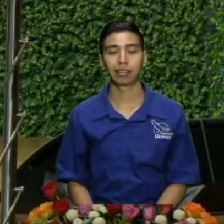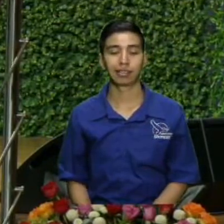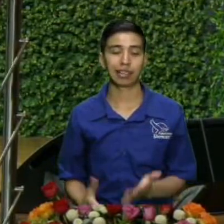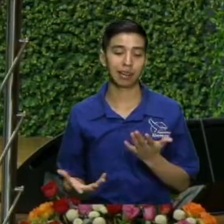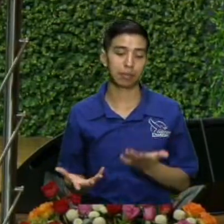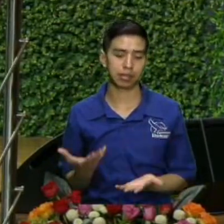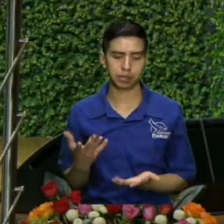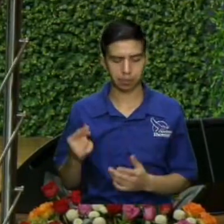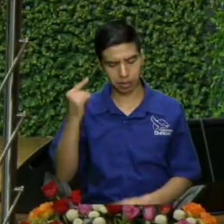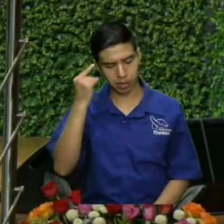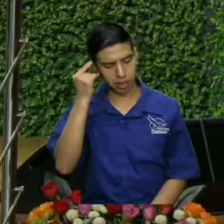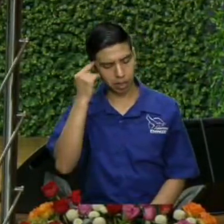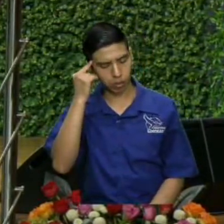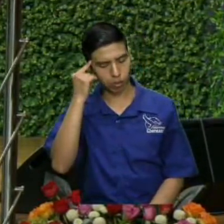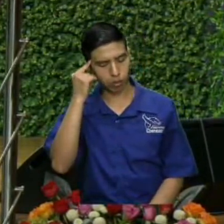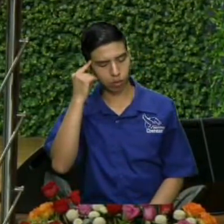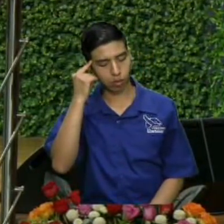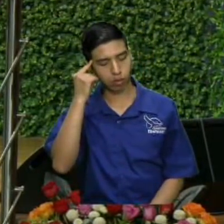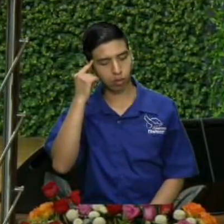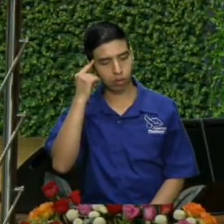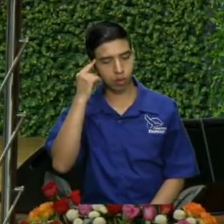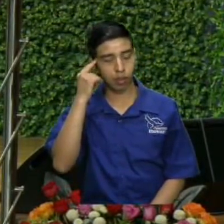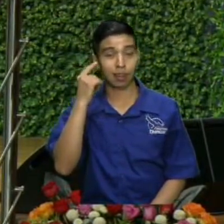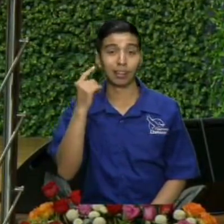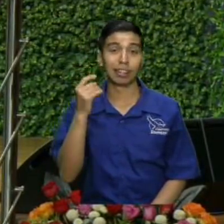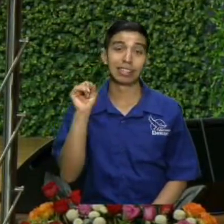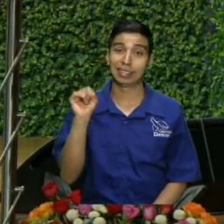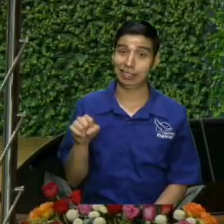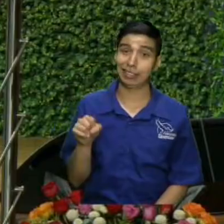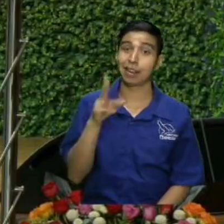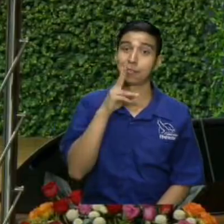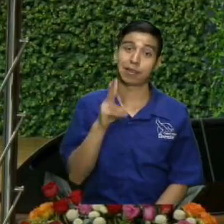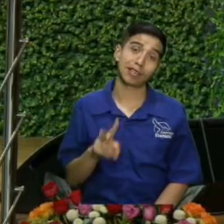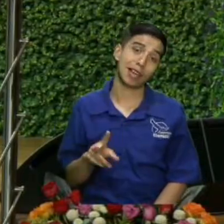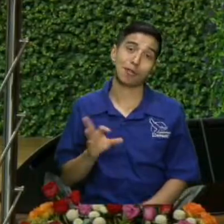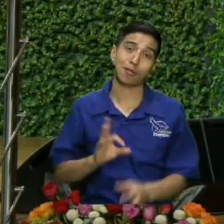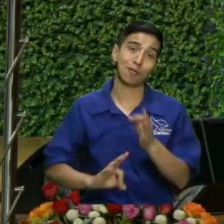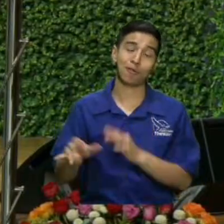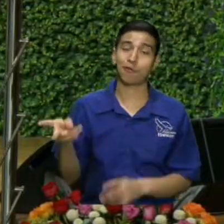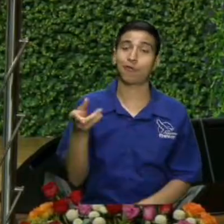Logré hacerme así como Matrix, pero me pasó aquí.